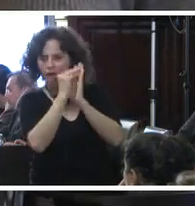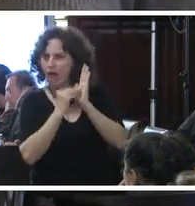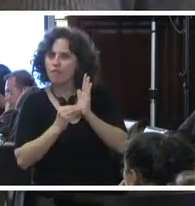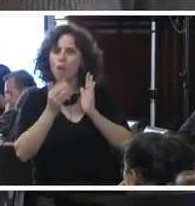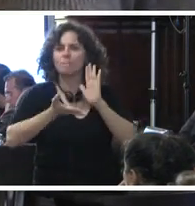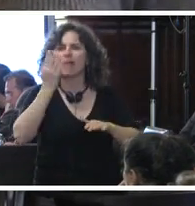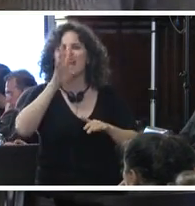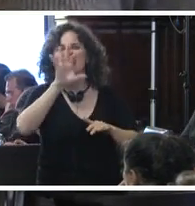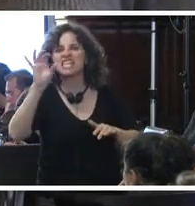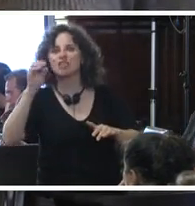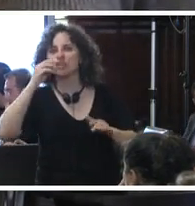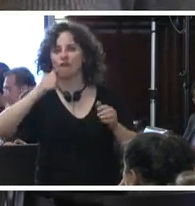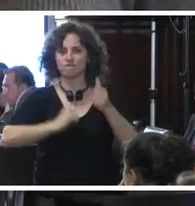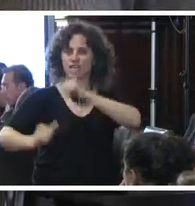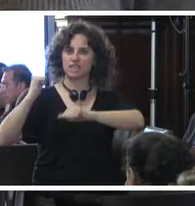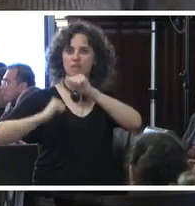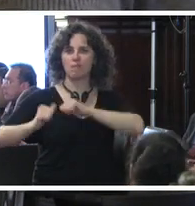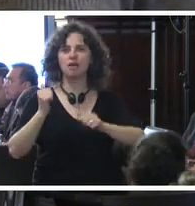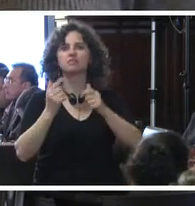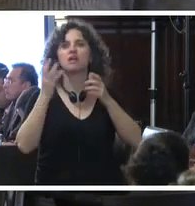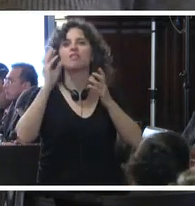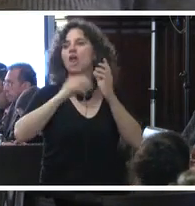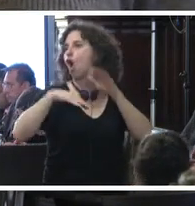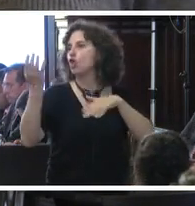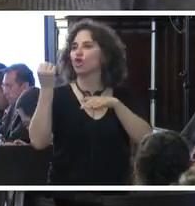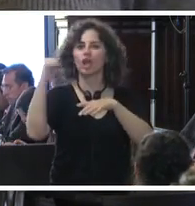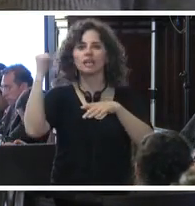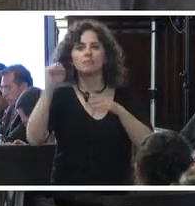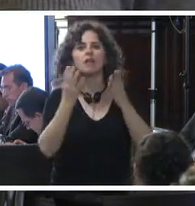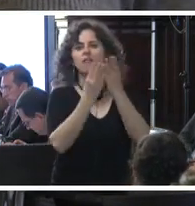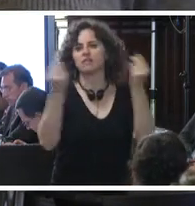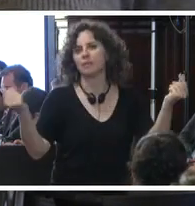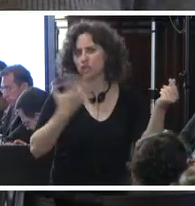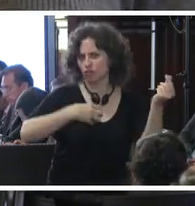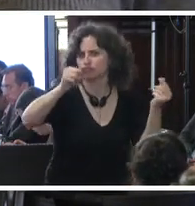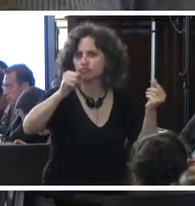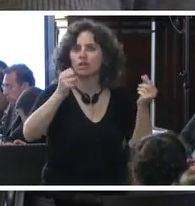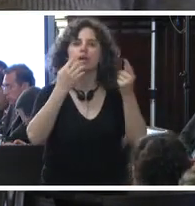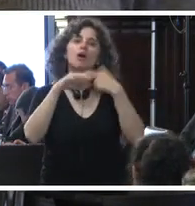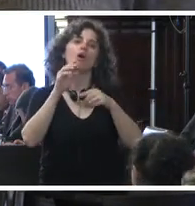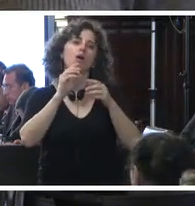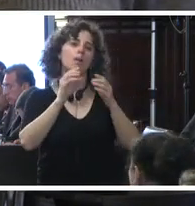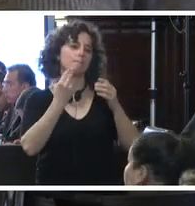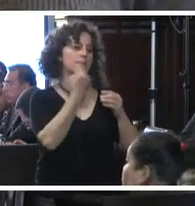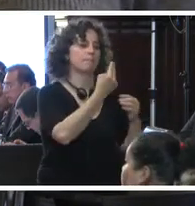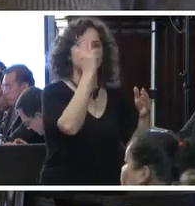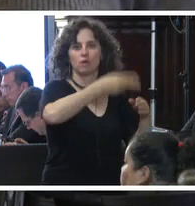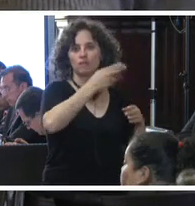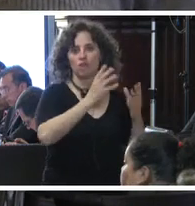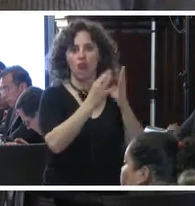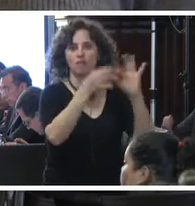de más de 500 víctimas, víctimas de, entre otros, crímenes de desapariciones forzadas, privaciones graves de la libertad y